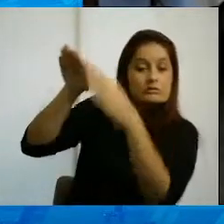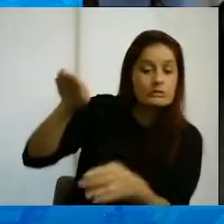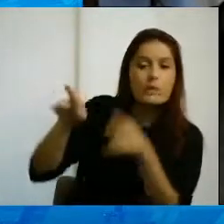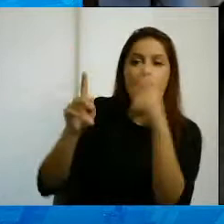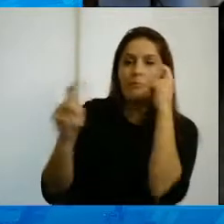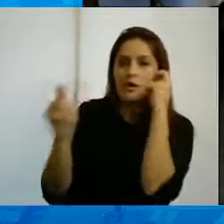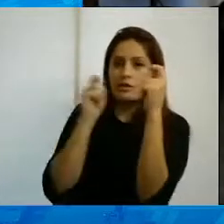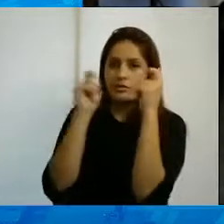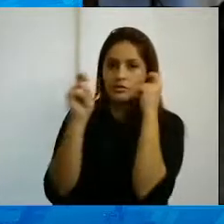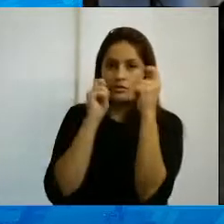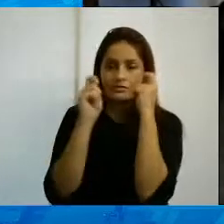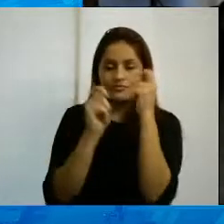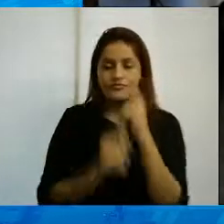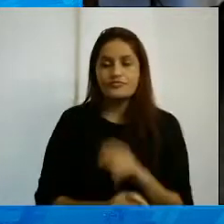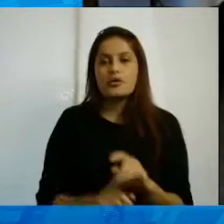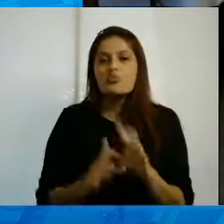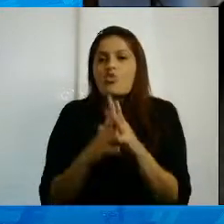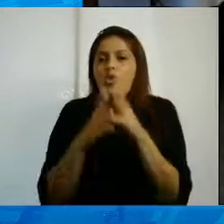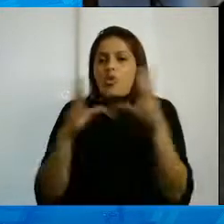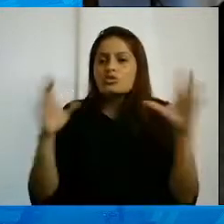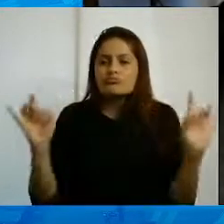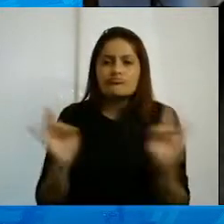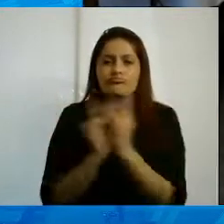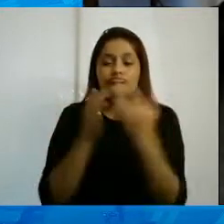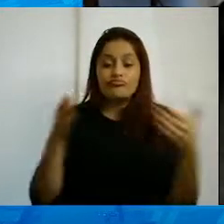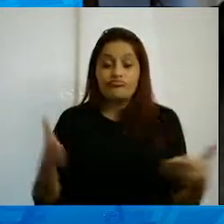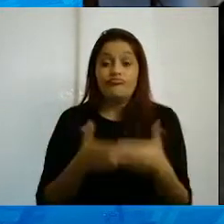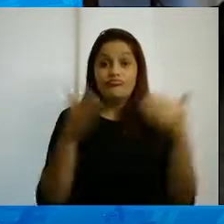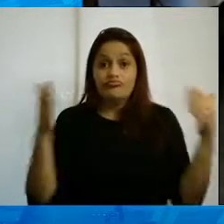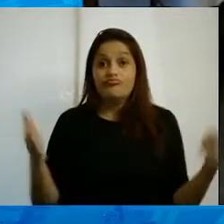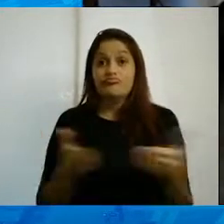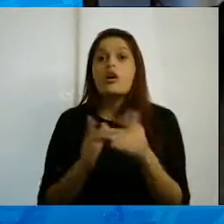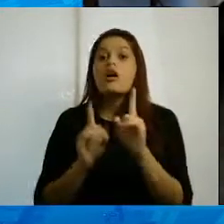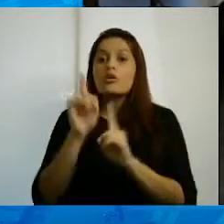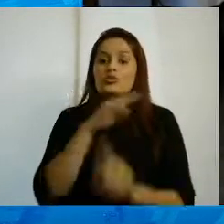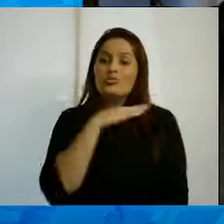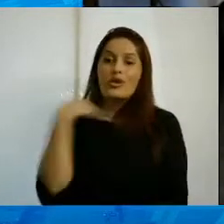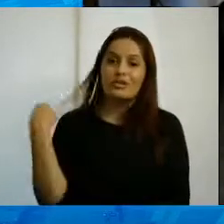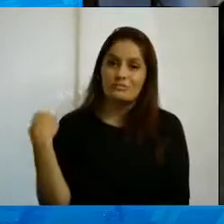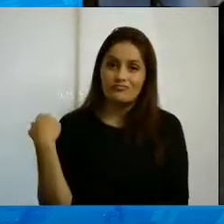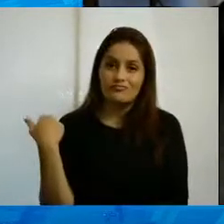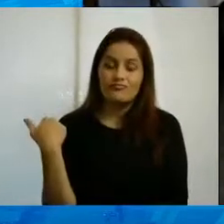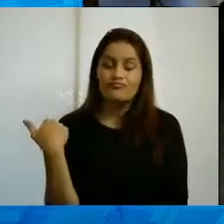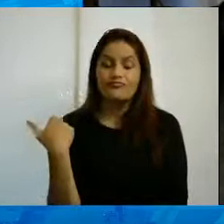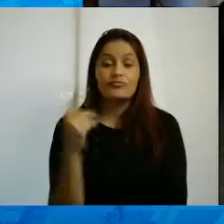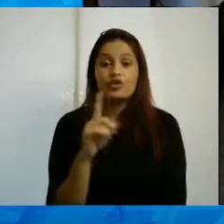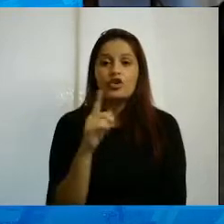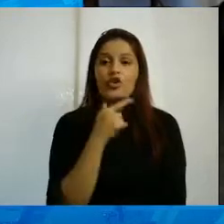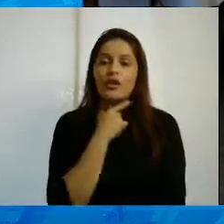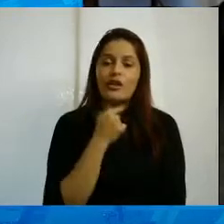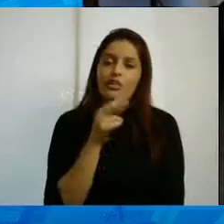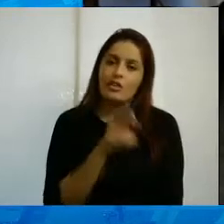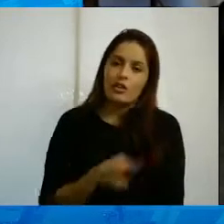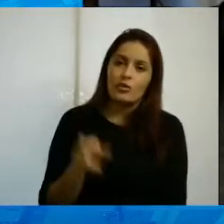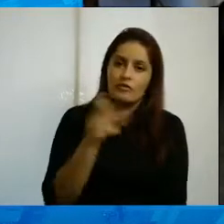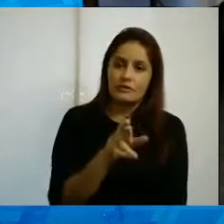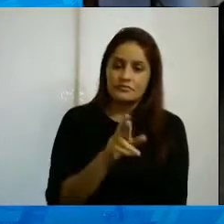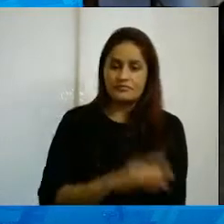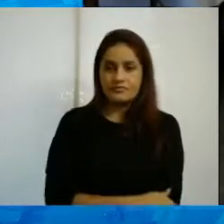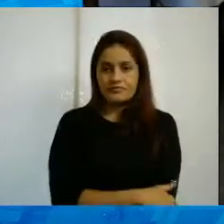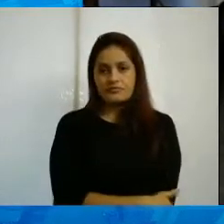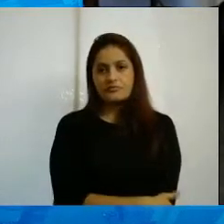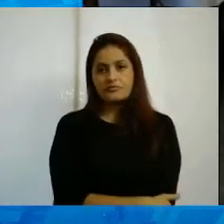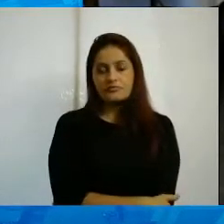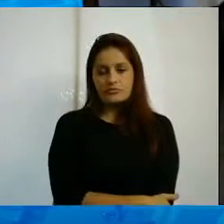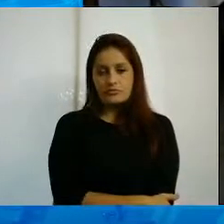redes sociales que han tenido varios accidentes con producto de muerte, muchos de esos, y que no queremos que esto siga sucediendo, ¿ya? La